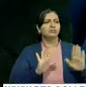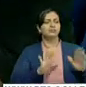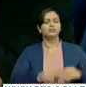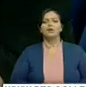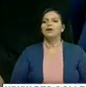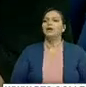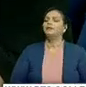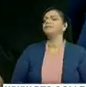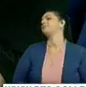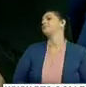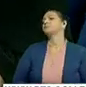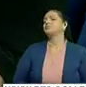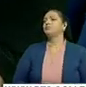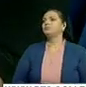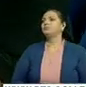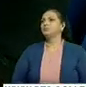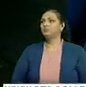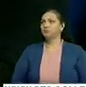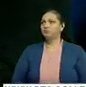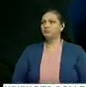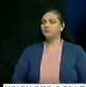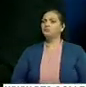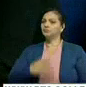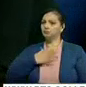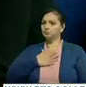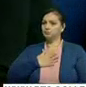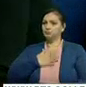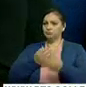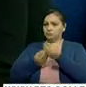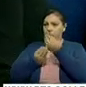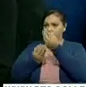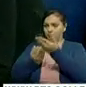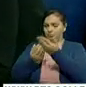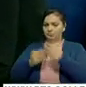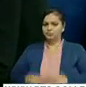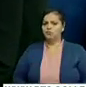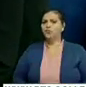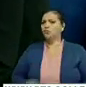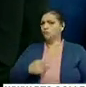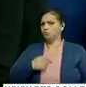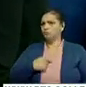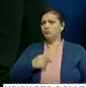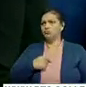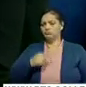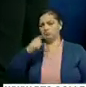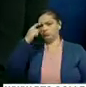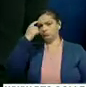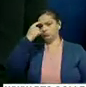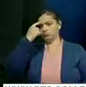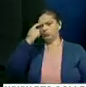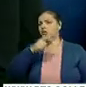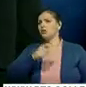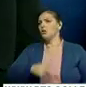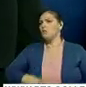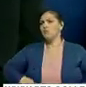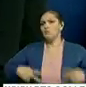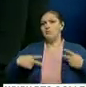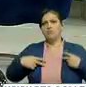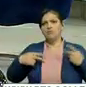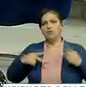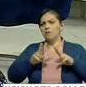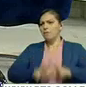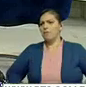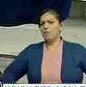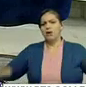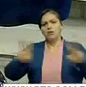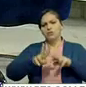y lo reconozco públicamente, yo soy pro vida, sin embargo, es mi deber como comunicadora seria poner a consideración suya, que defiende la vida desde